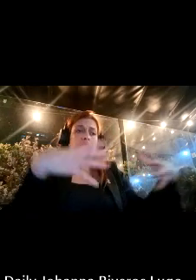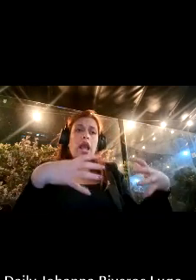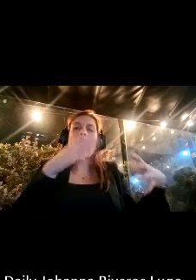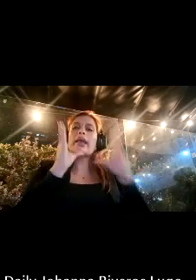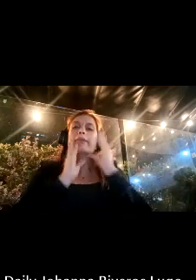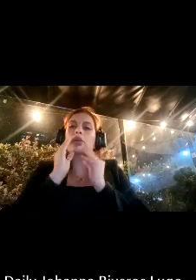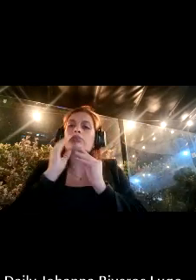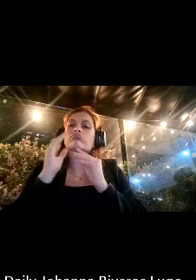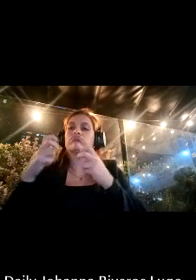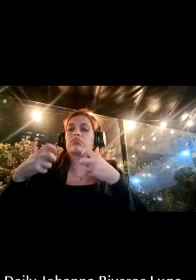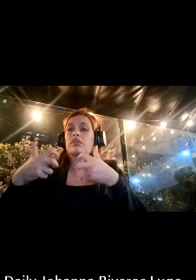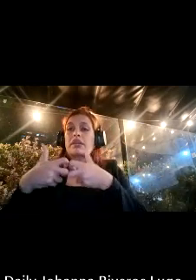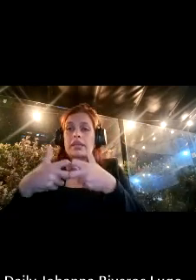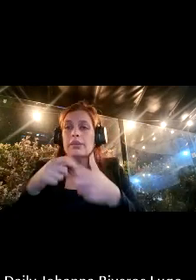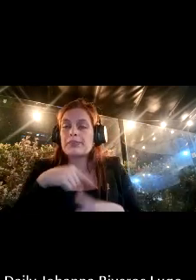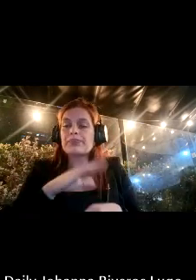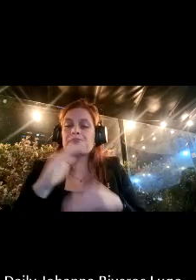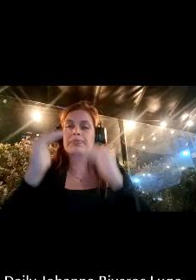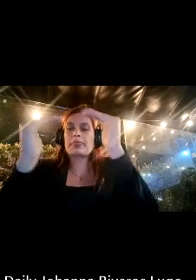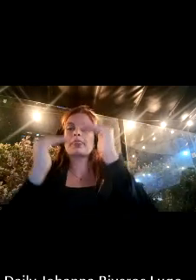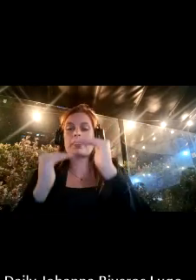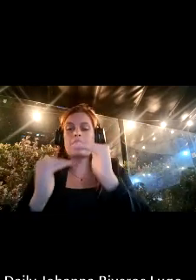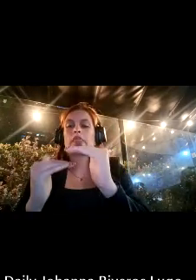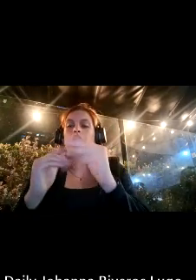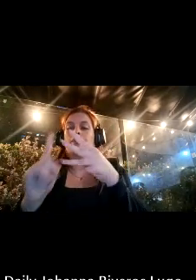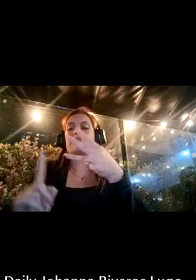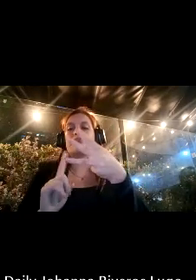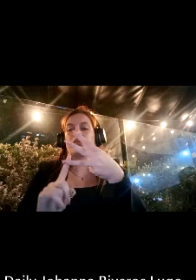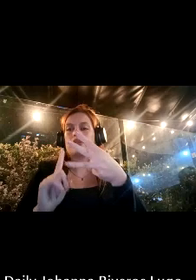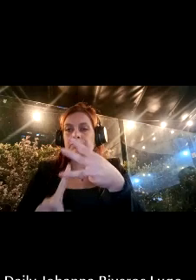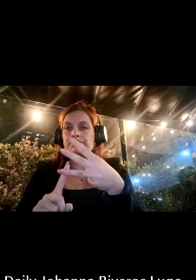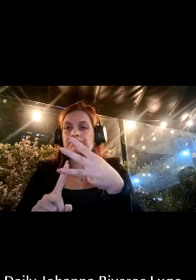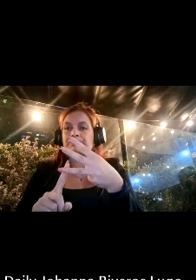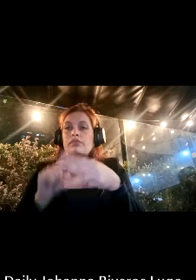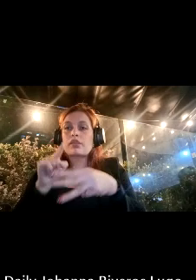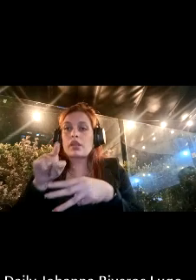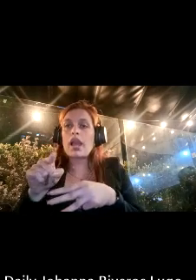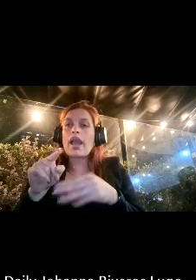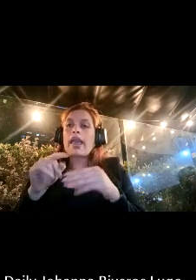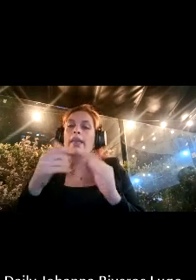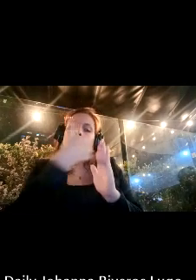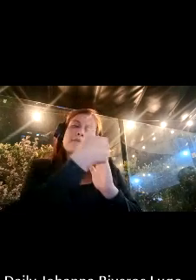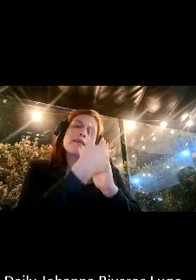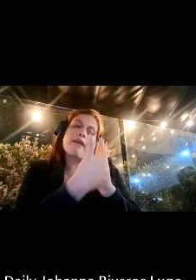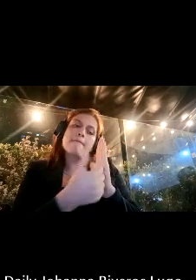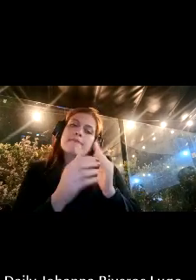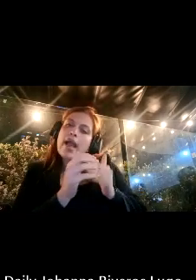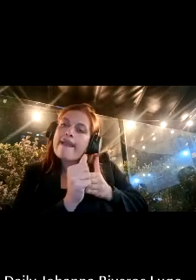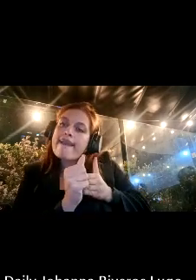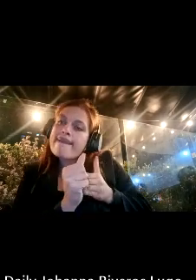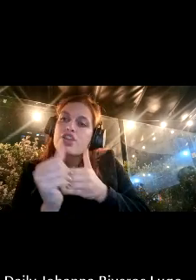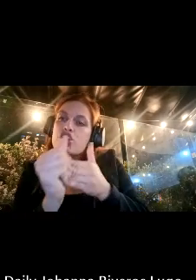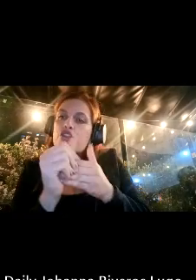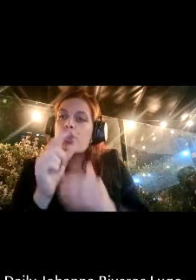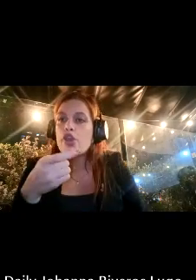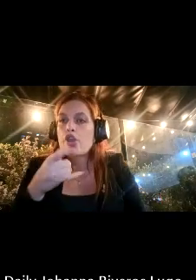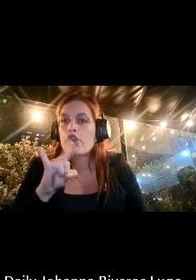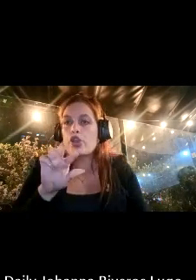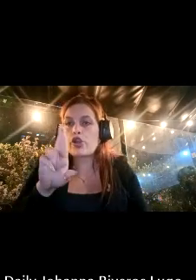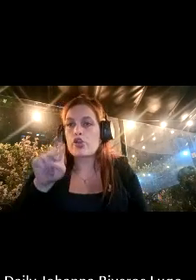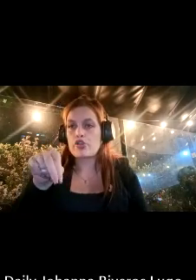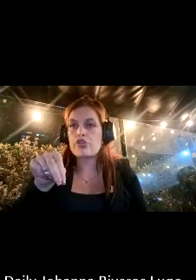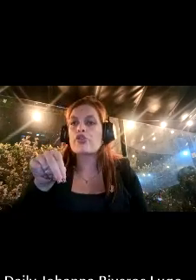El paso 3 es la elaboración de un guión. Vamos, pues para hacer un buen video necesitamos tener como un guión, un paso a